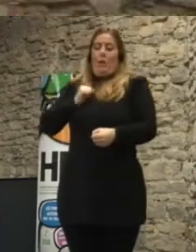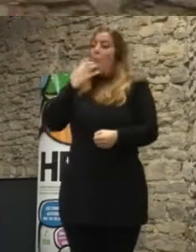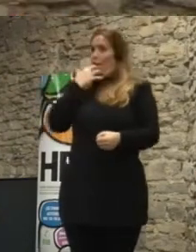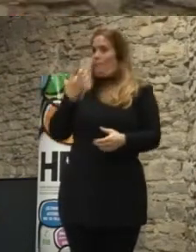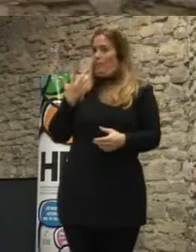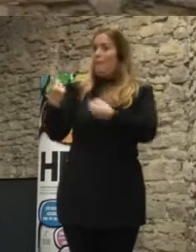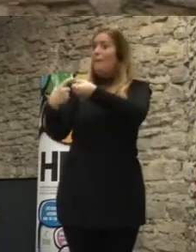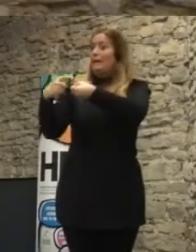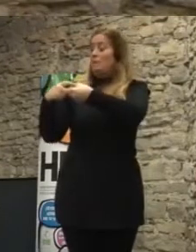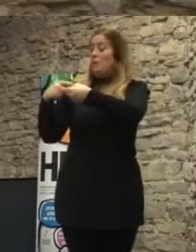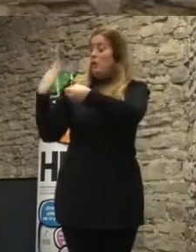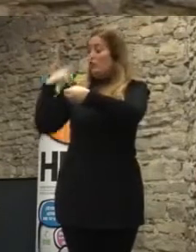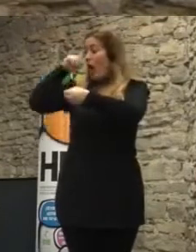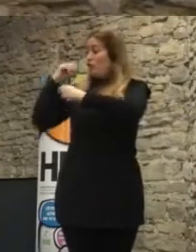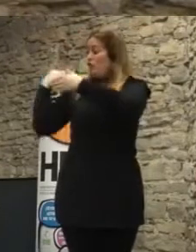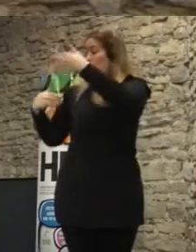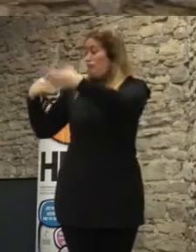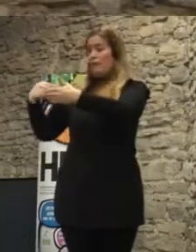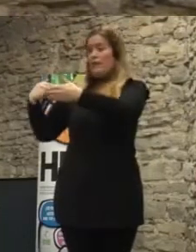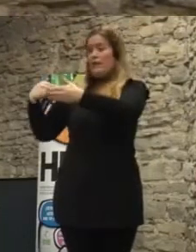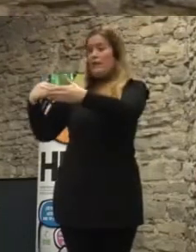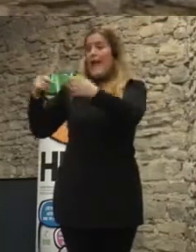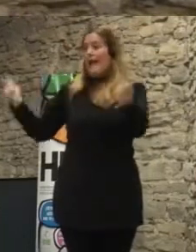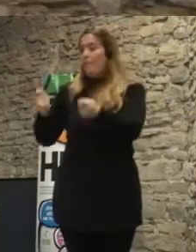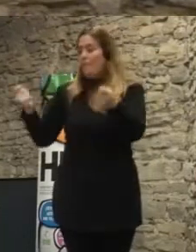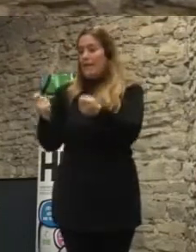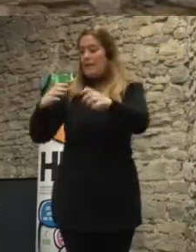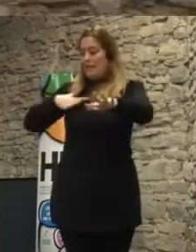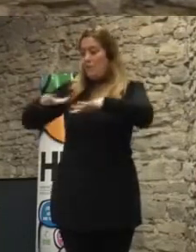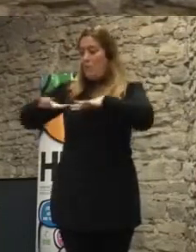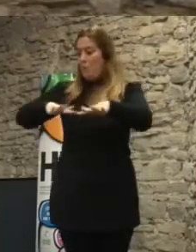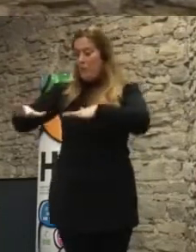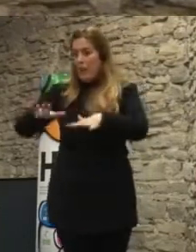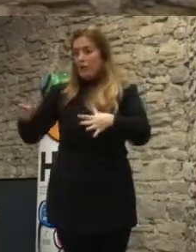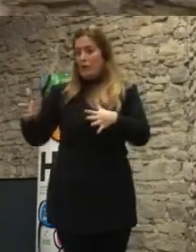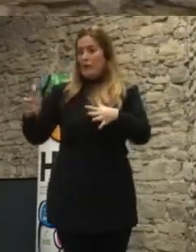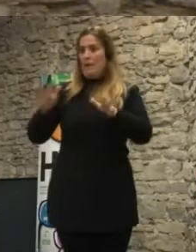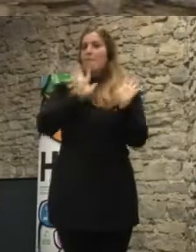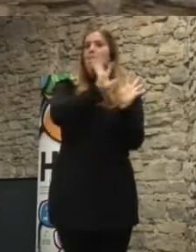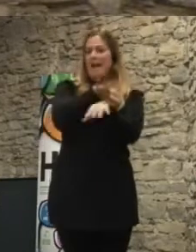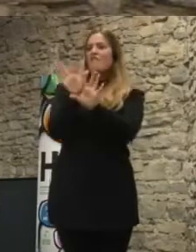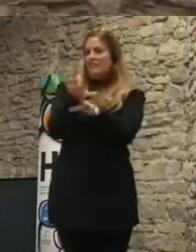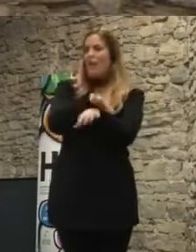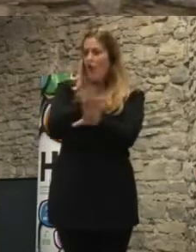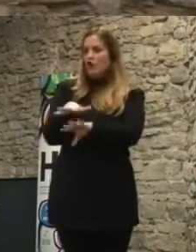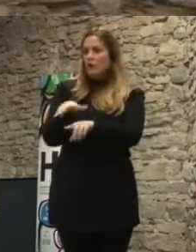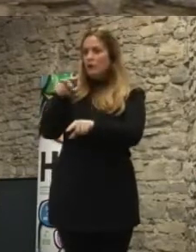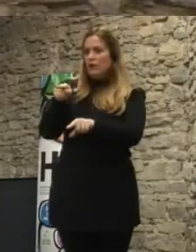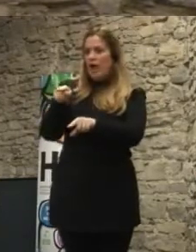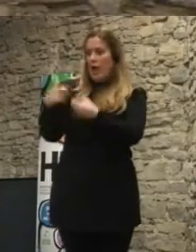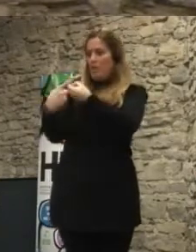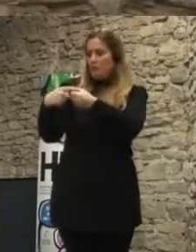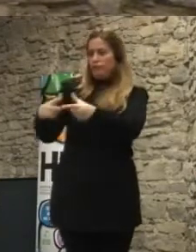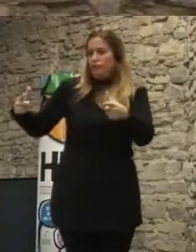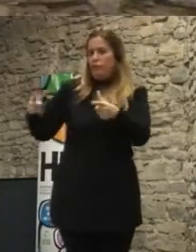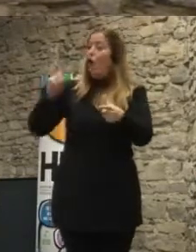participación en los últimos años en campañas, en movimientos, en manifestaciones, crecen las donaciones